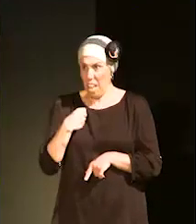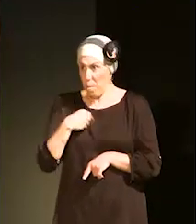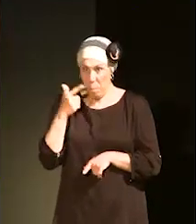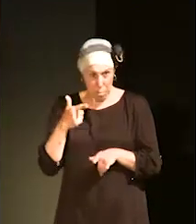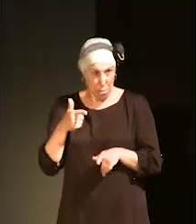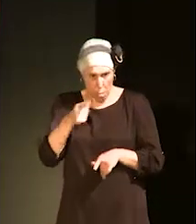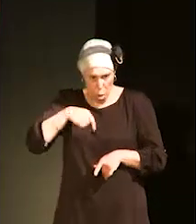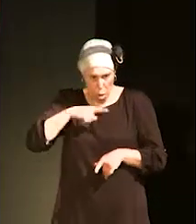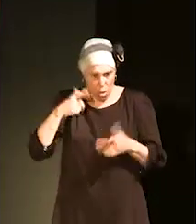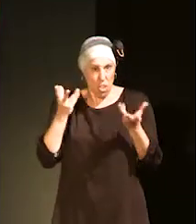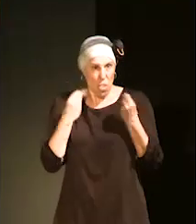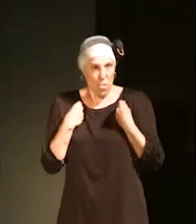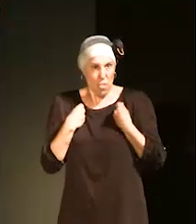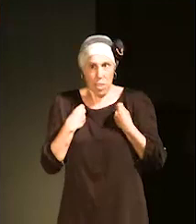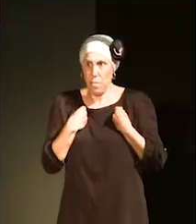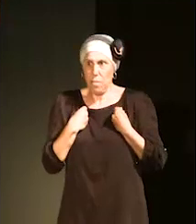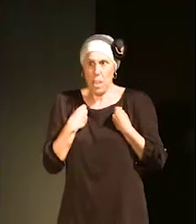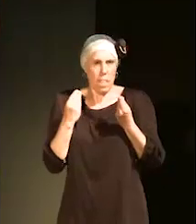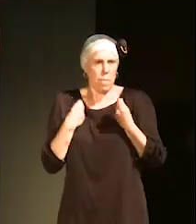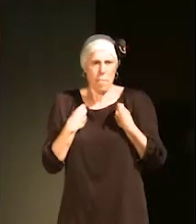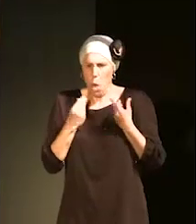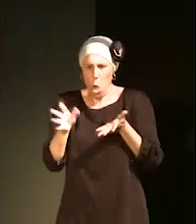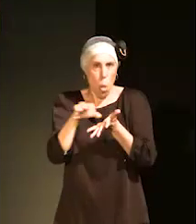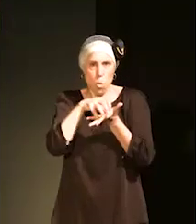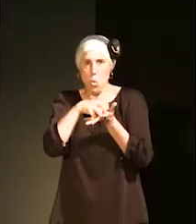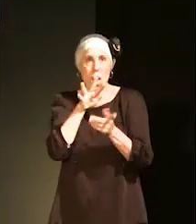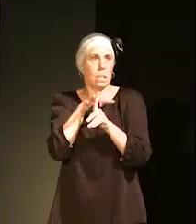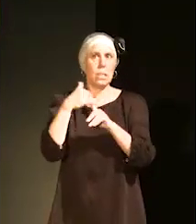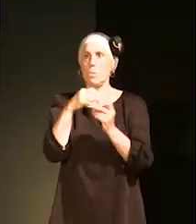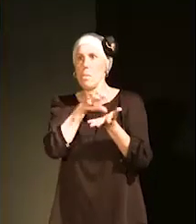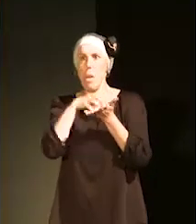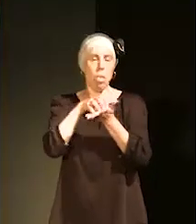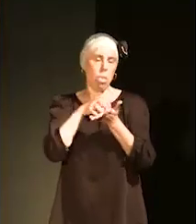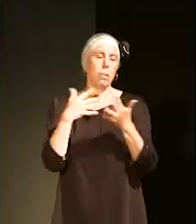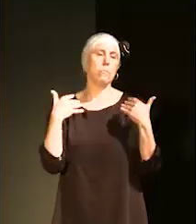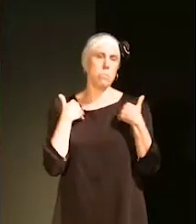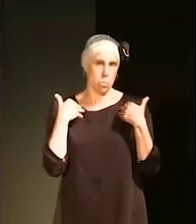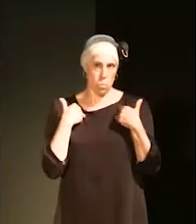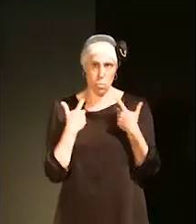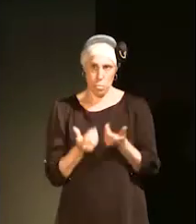vivido en la completa incertidumbre y duelo